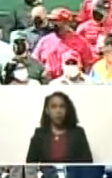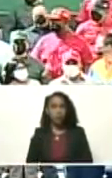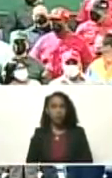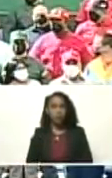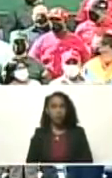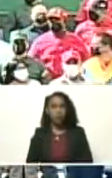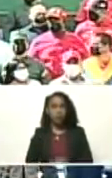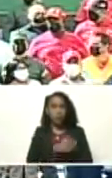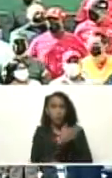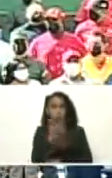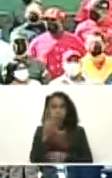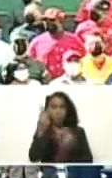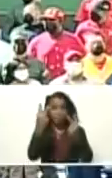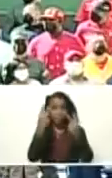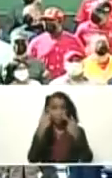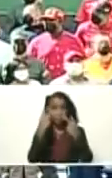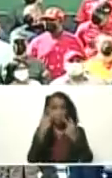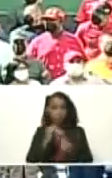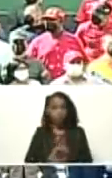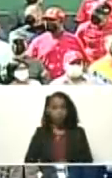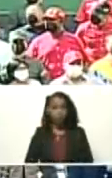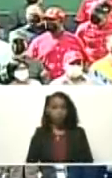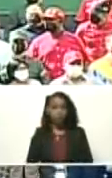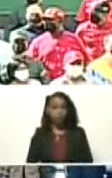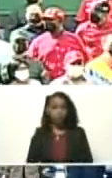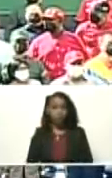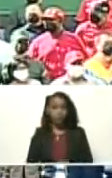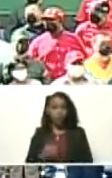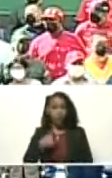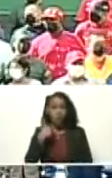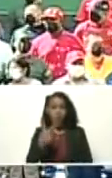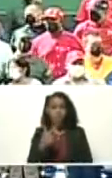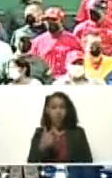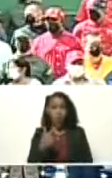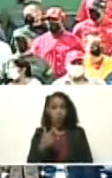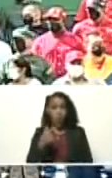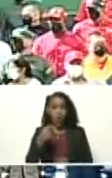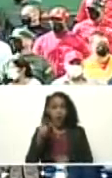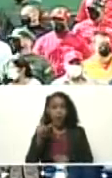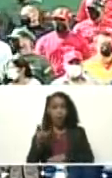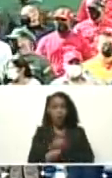Para que ustedes vean. Y digo Freddy Bernal, Freddy.